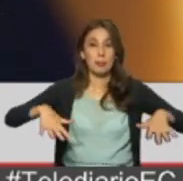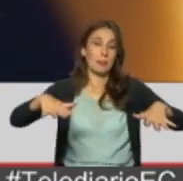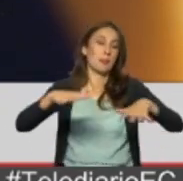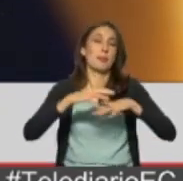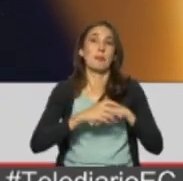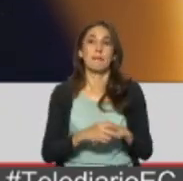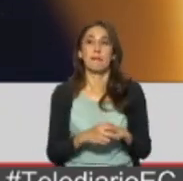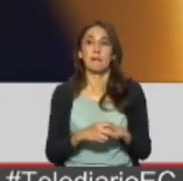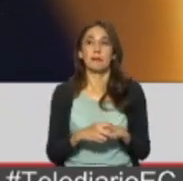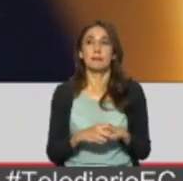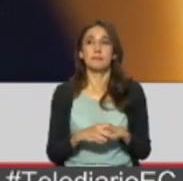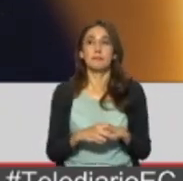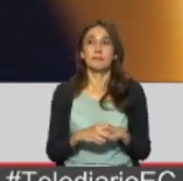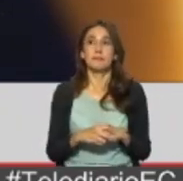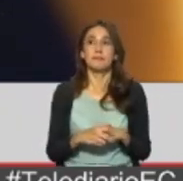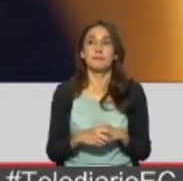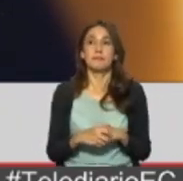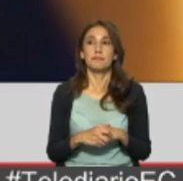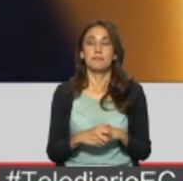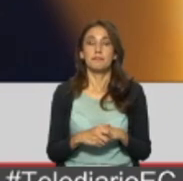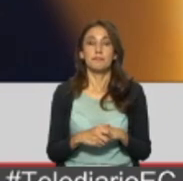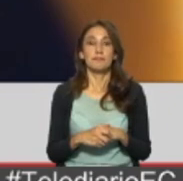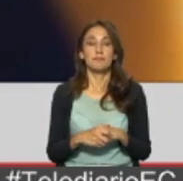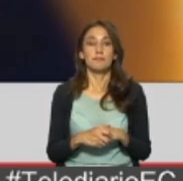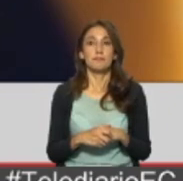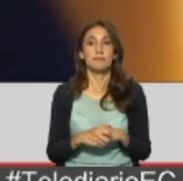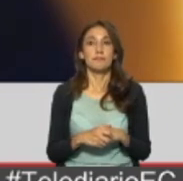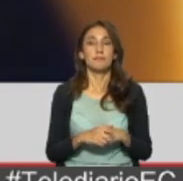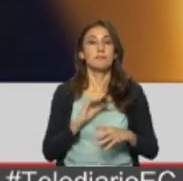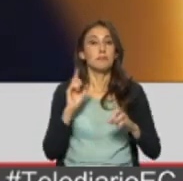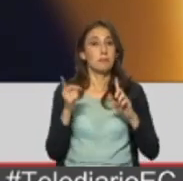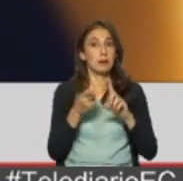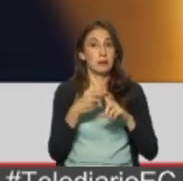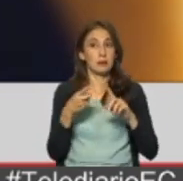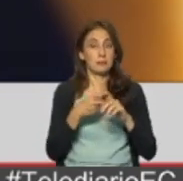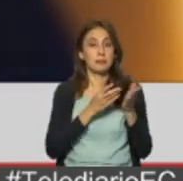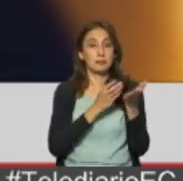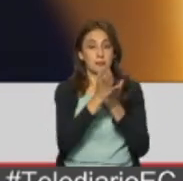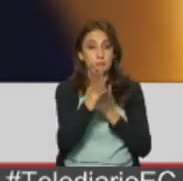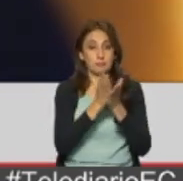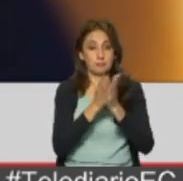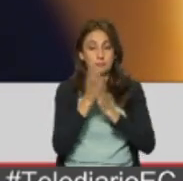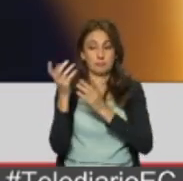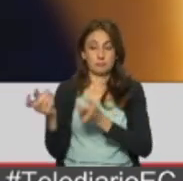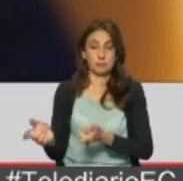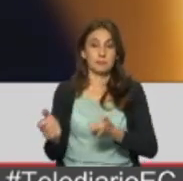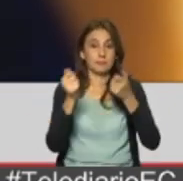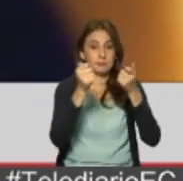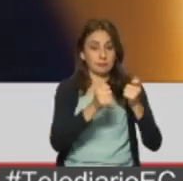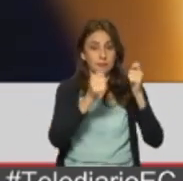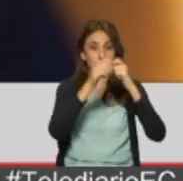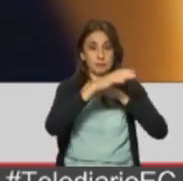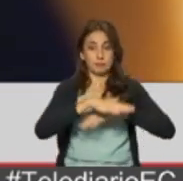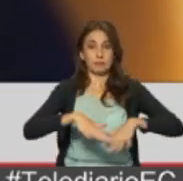nación? Bueno, lo primero, hemos activado los protocolos que establece la ley para estos casos.